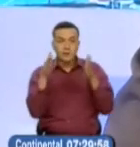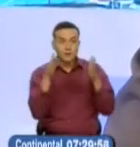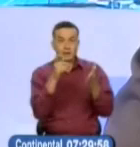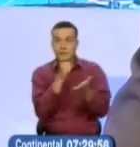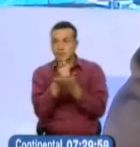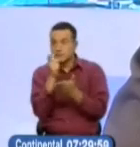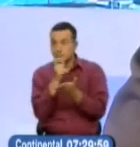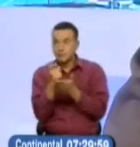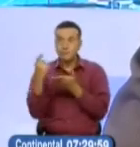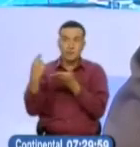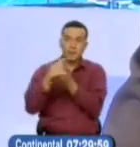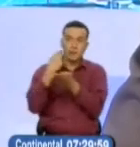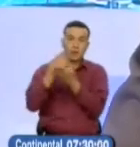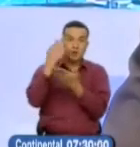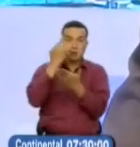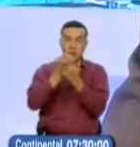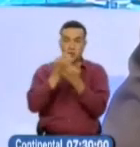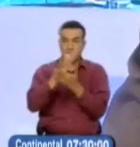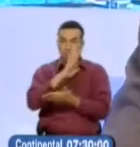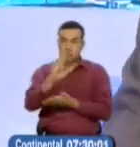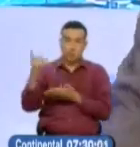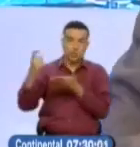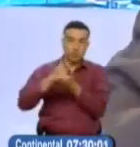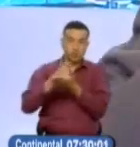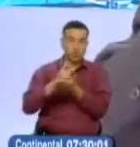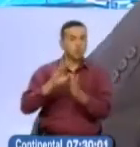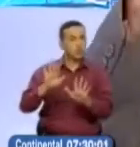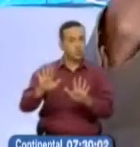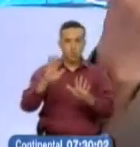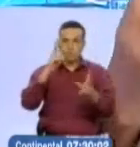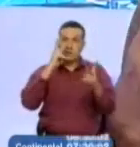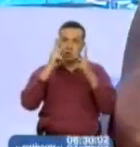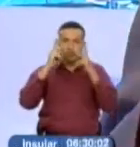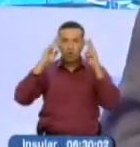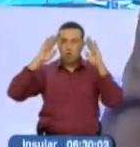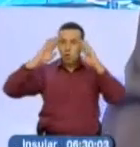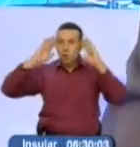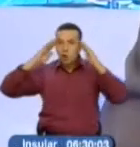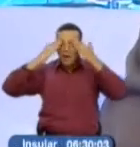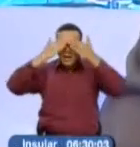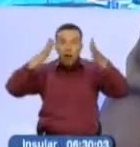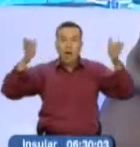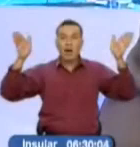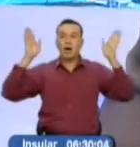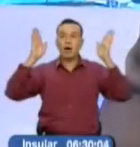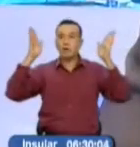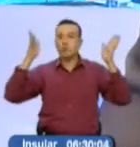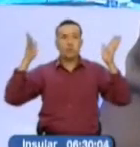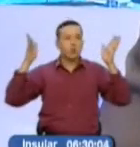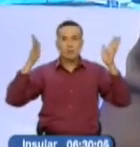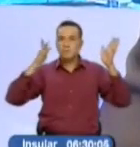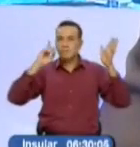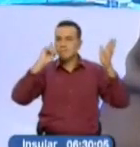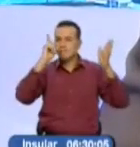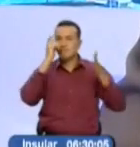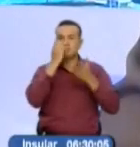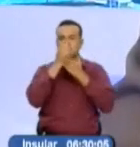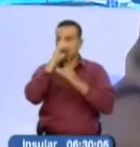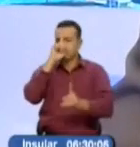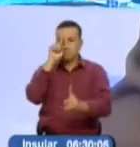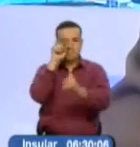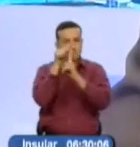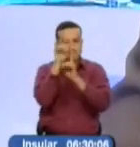presión los sectores económicos existentes y hay que tener una visión de conjunto de Hacia dónde quiere llevar la economía